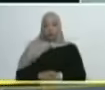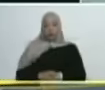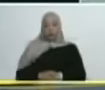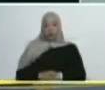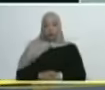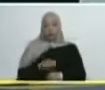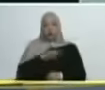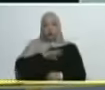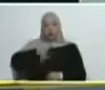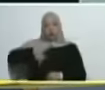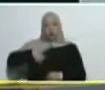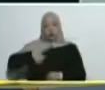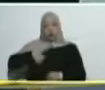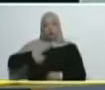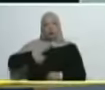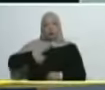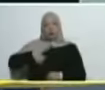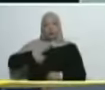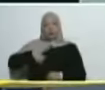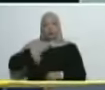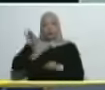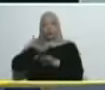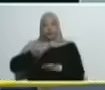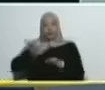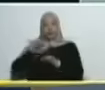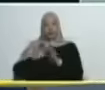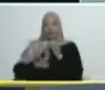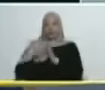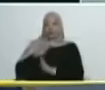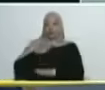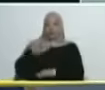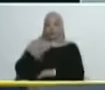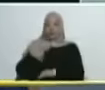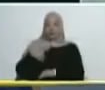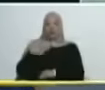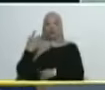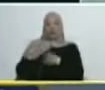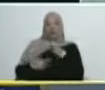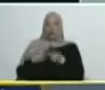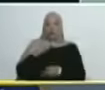Solo nosotros hemos estado construyendo contra viento y marea,